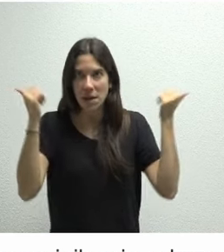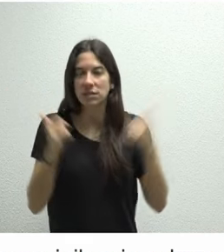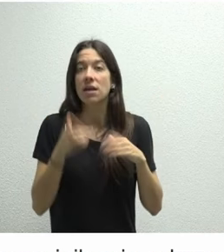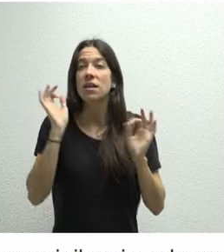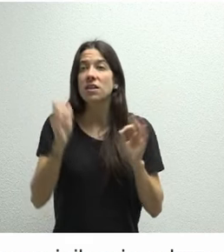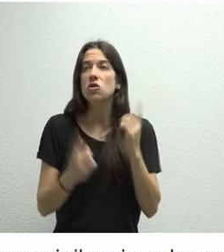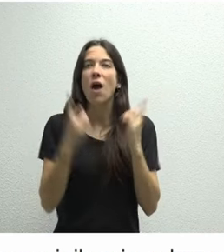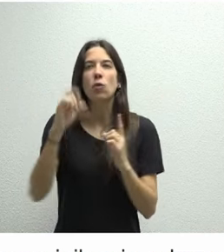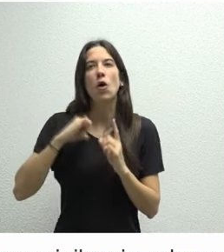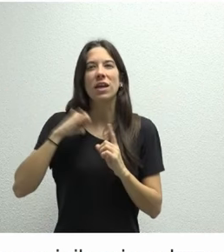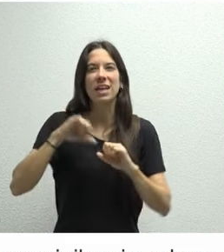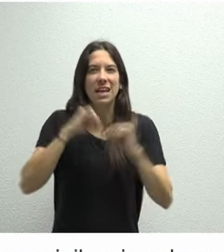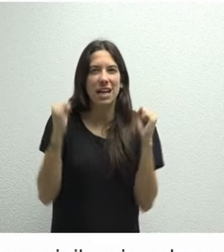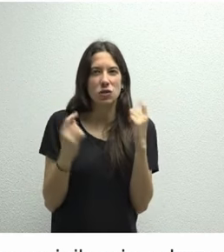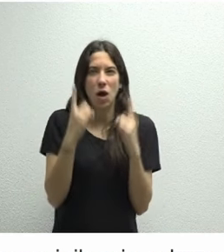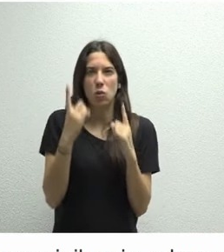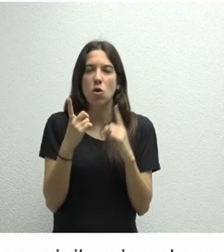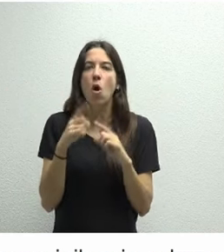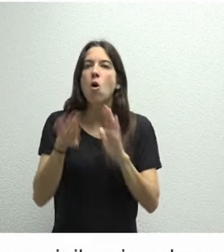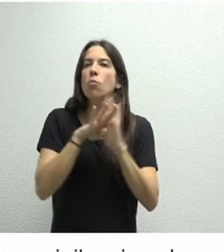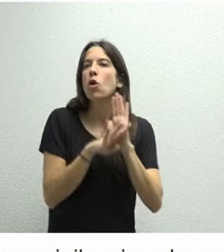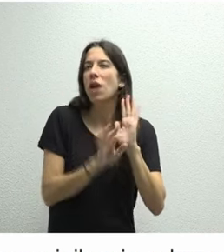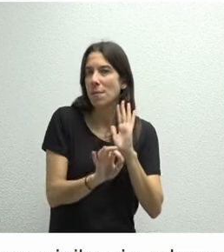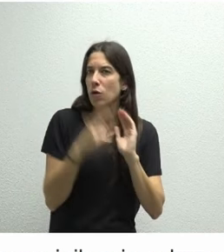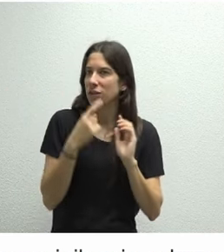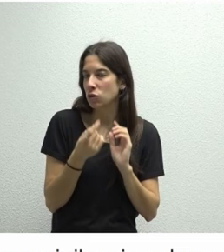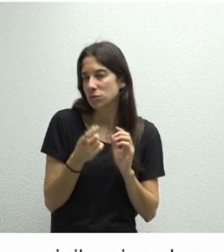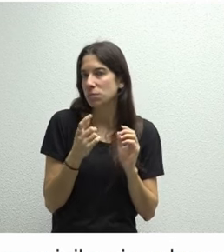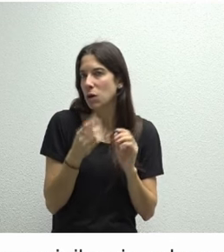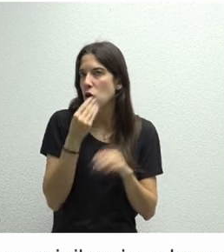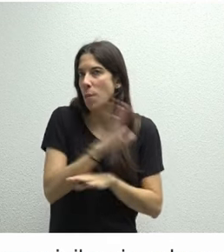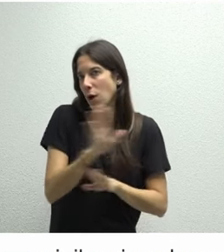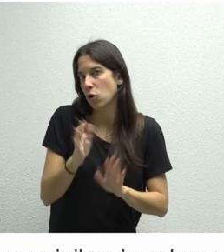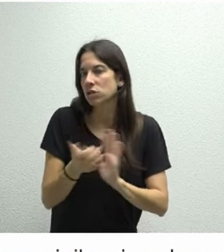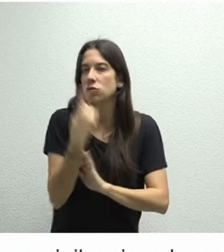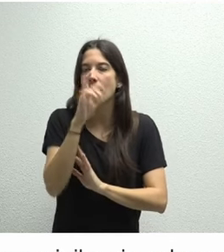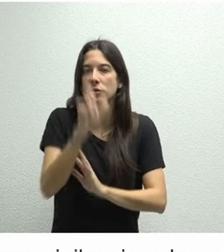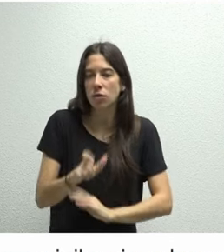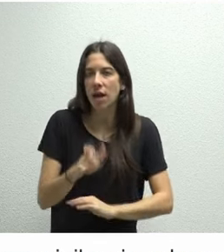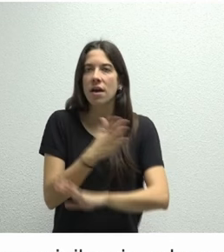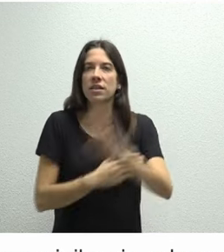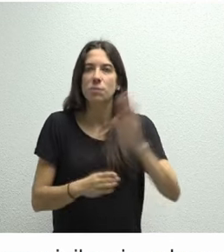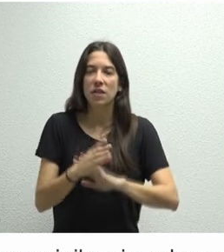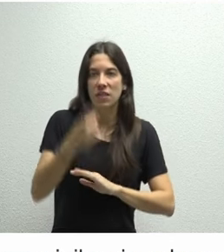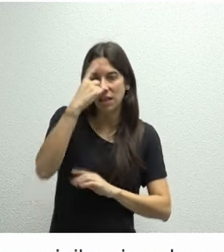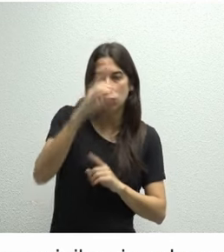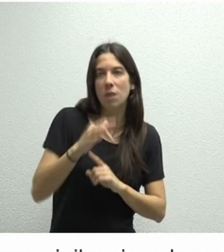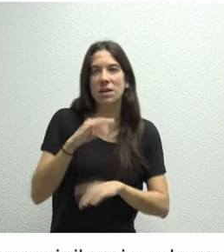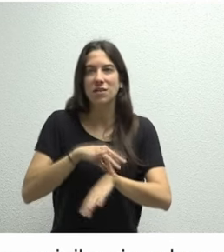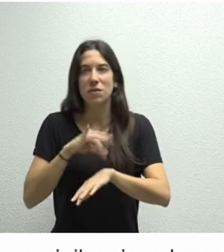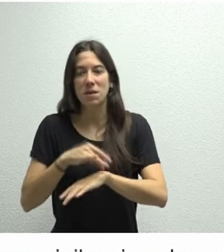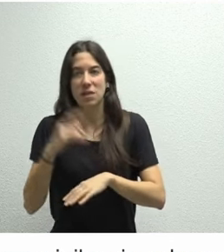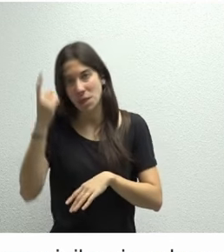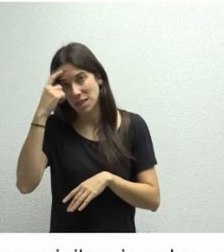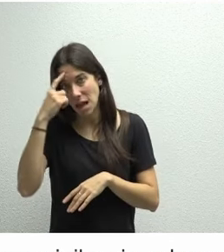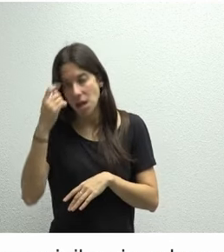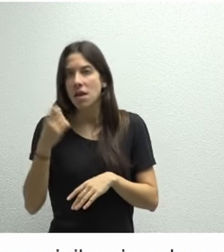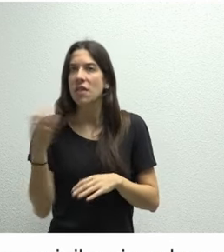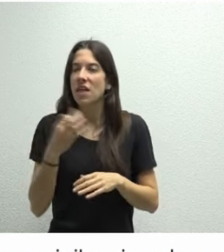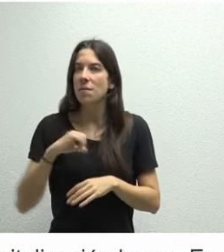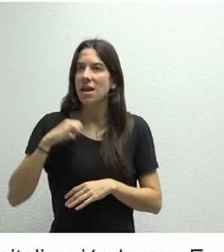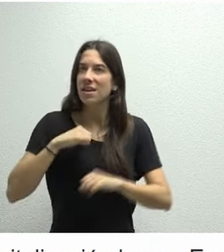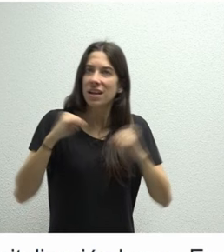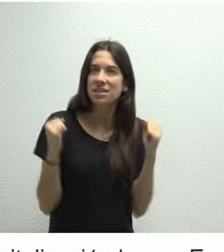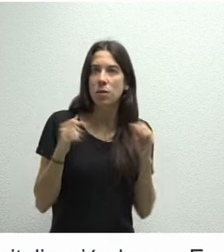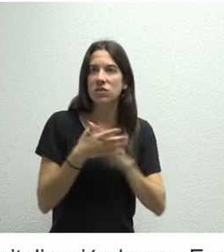programado que además es lo deseable el que si un paciente que tiene discapacidad intelectual y enfermedad mental debe de ingresar pues que no acabe siendo 112